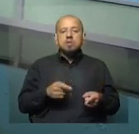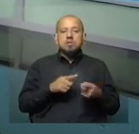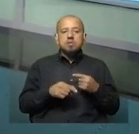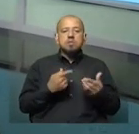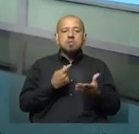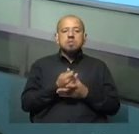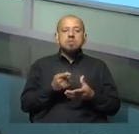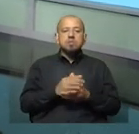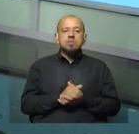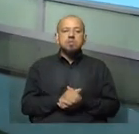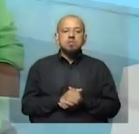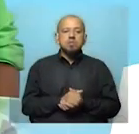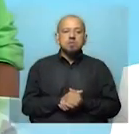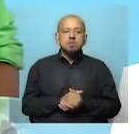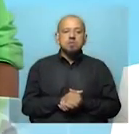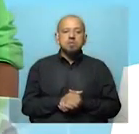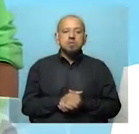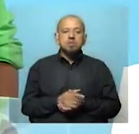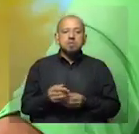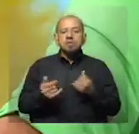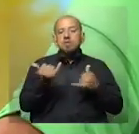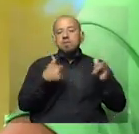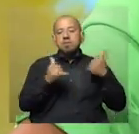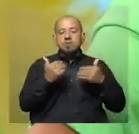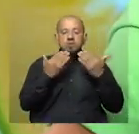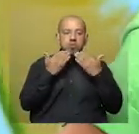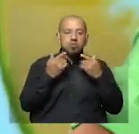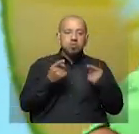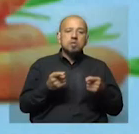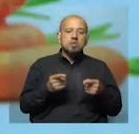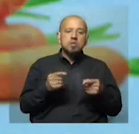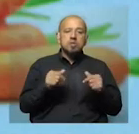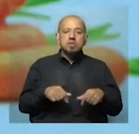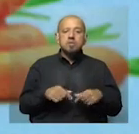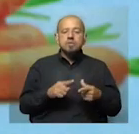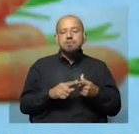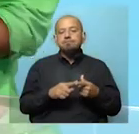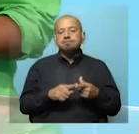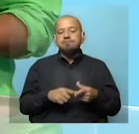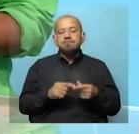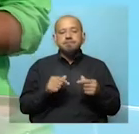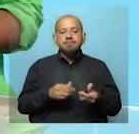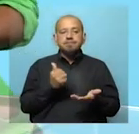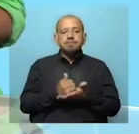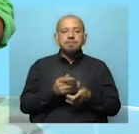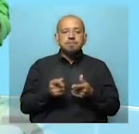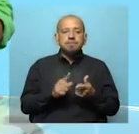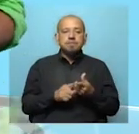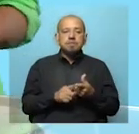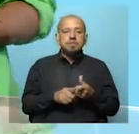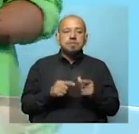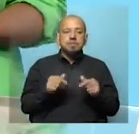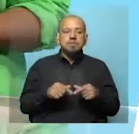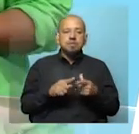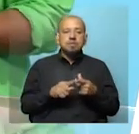buenos precios. Excelente, Pablo, todo dicho, divino, muchas gracias. Por venirte hasta aquí. Entonces, por pasar tan buenos piques, y me